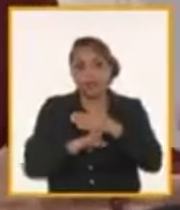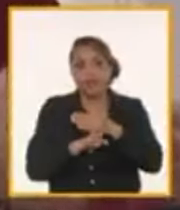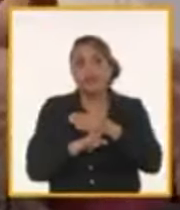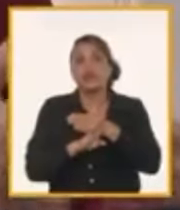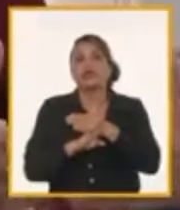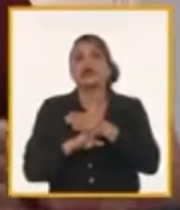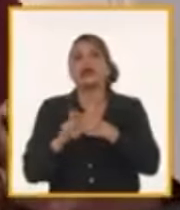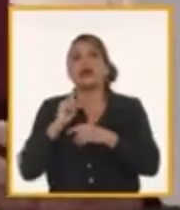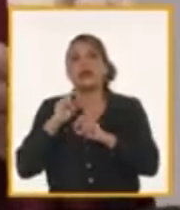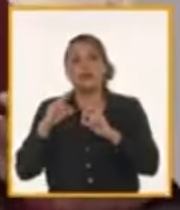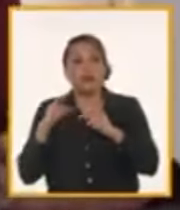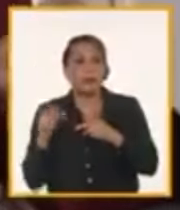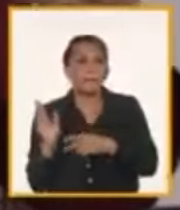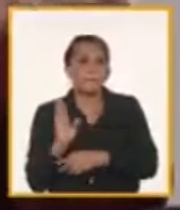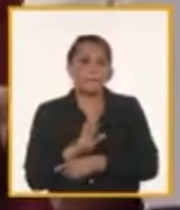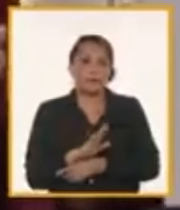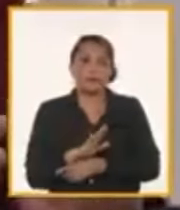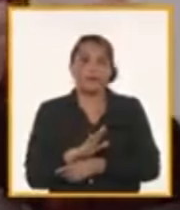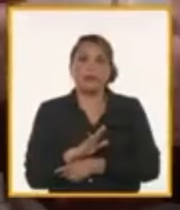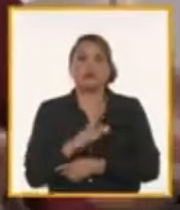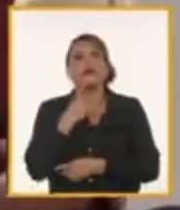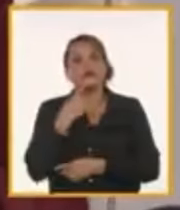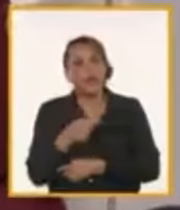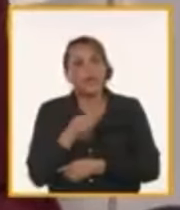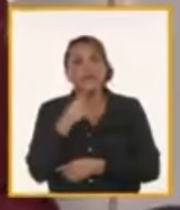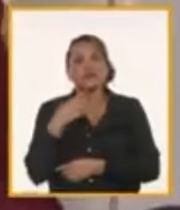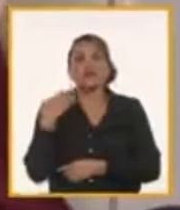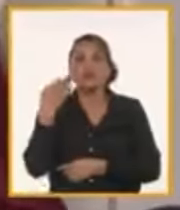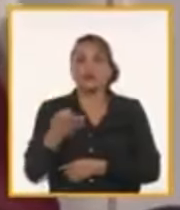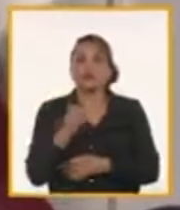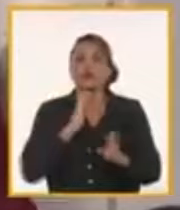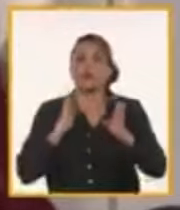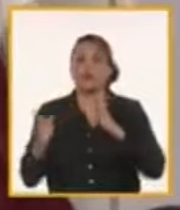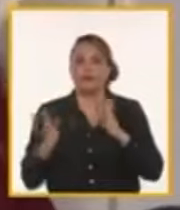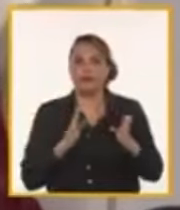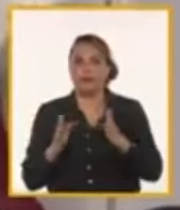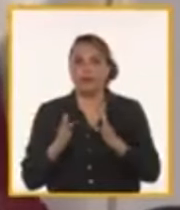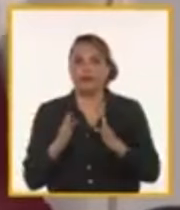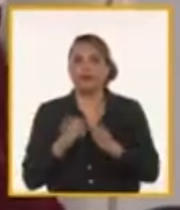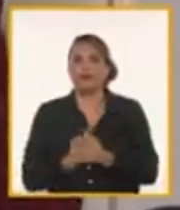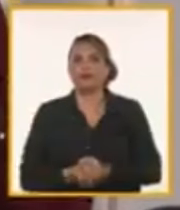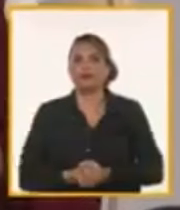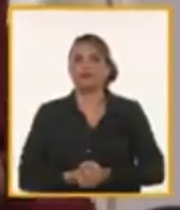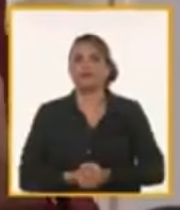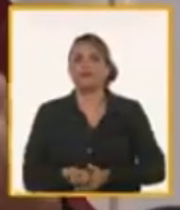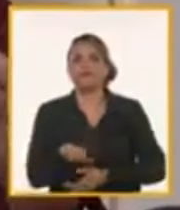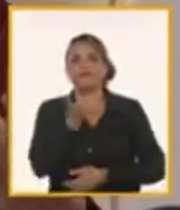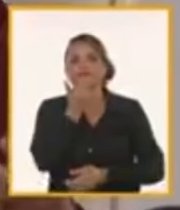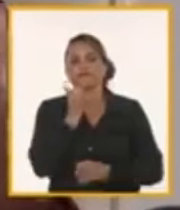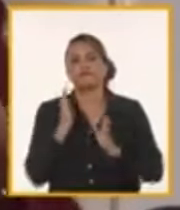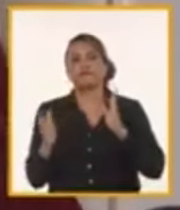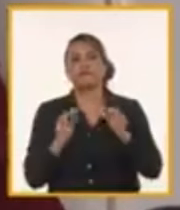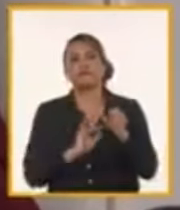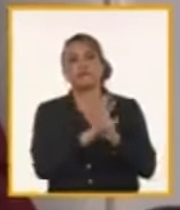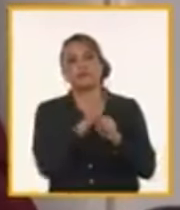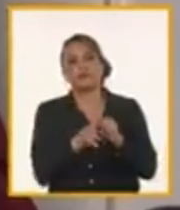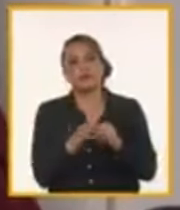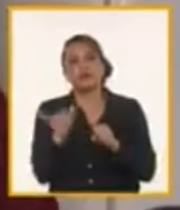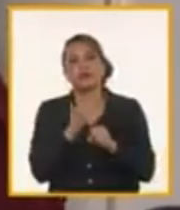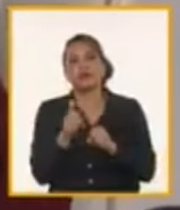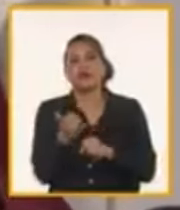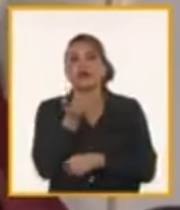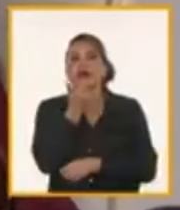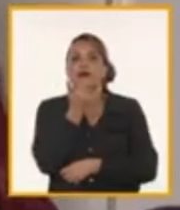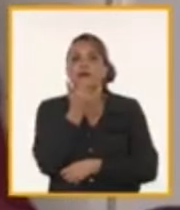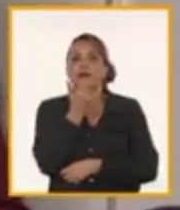repetimos de nuevo pero no es repetir es que son frutos de ese periodo lectivo afectado por la covid que siempre tiene afectaciones en el orden